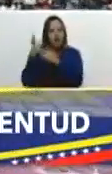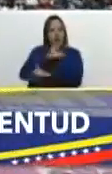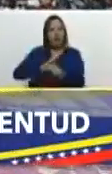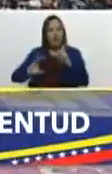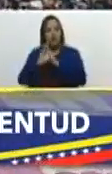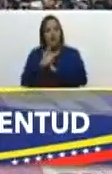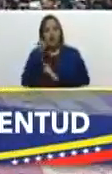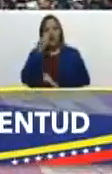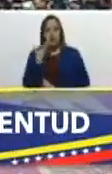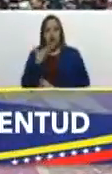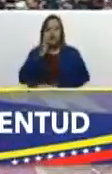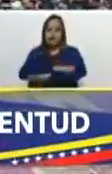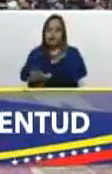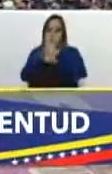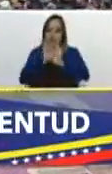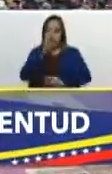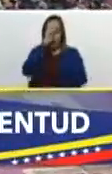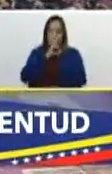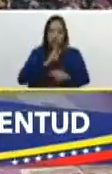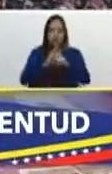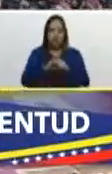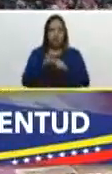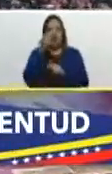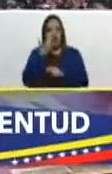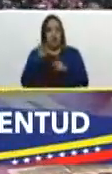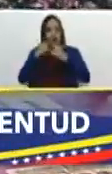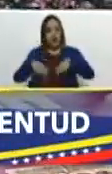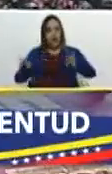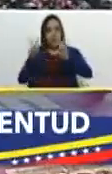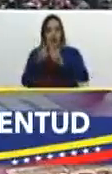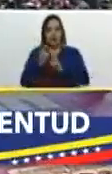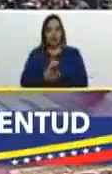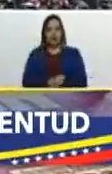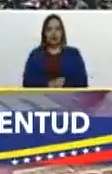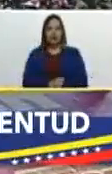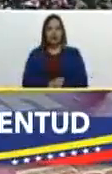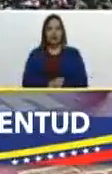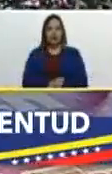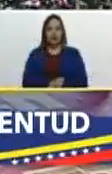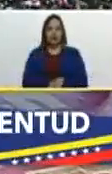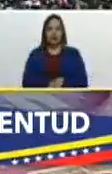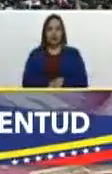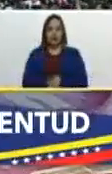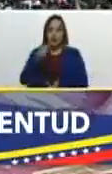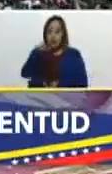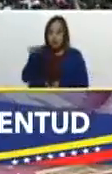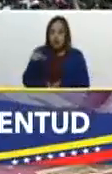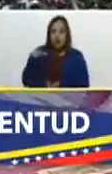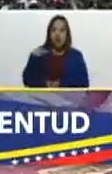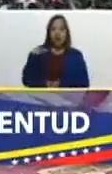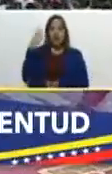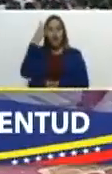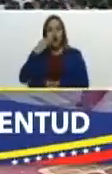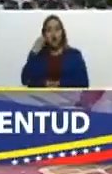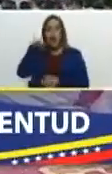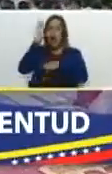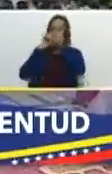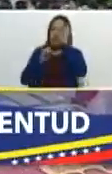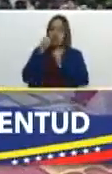buen proceder, en la honestidad, en la buena moral. Muchachos, cultiven los buenos valores de